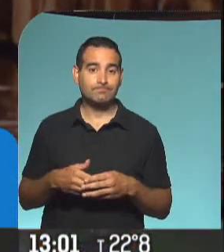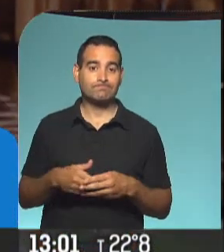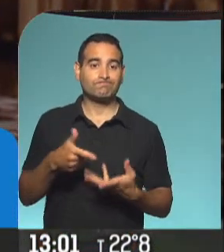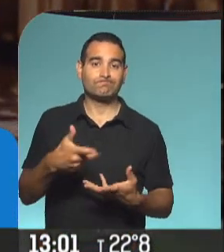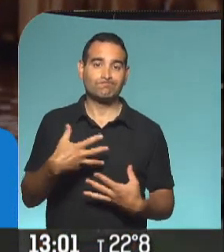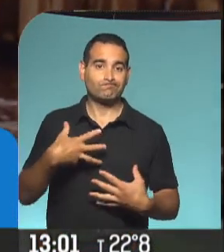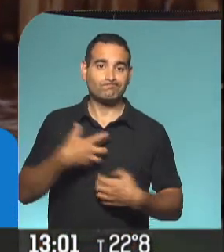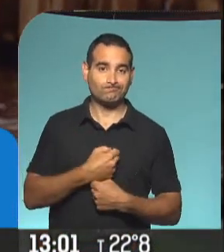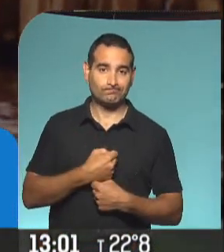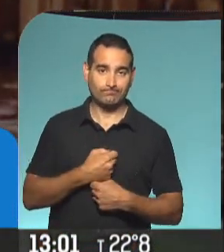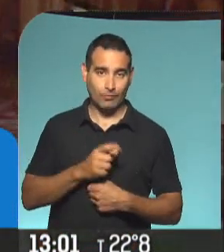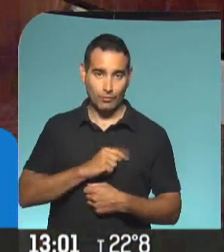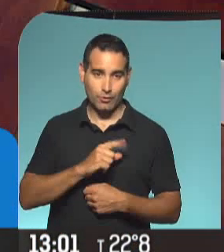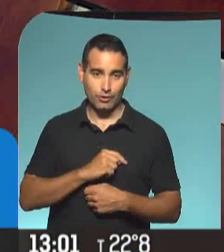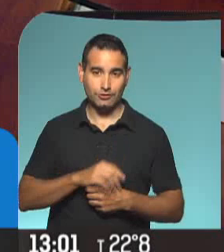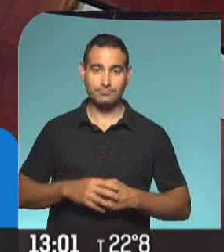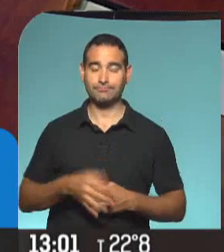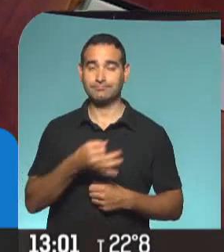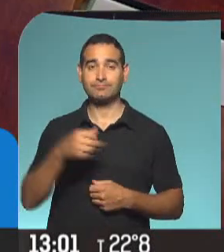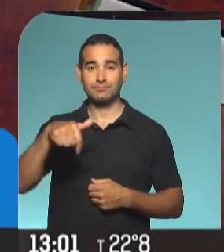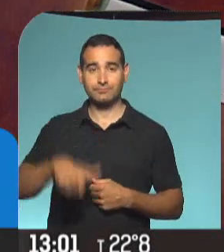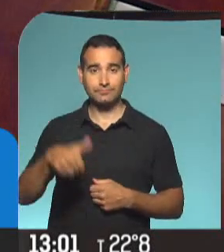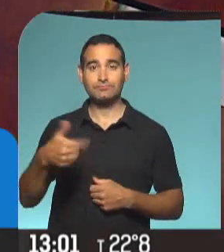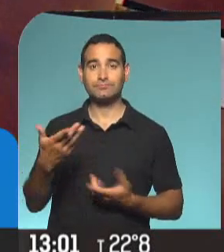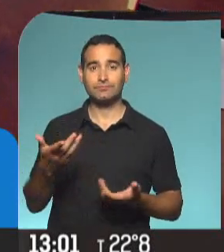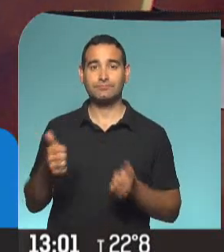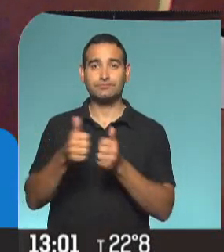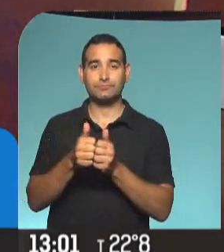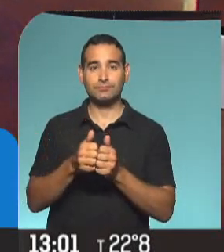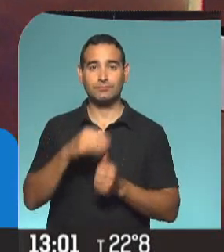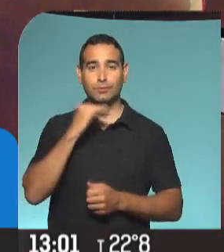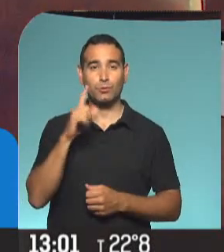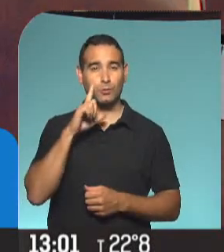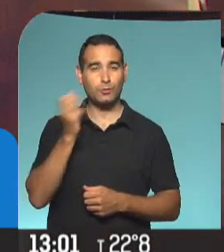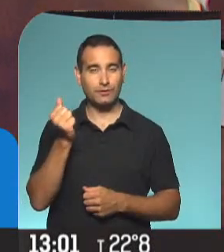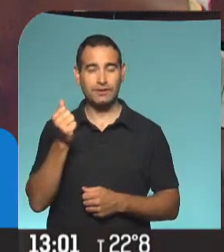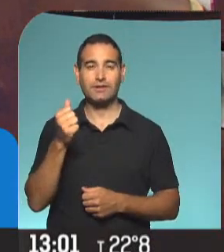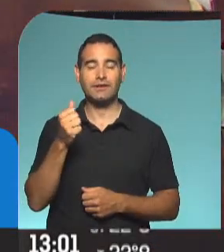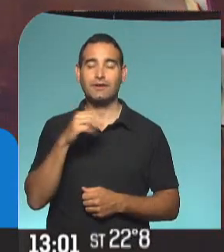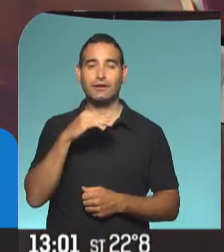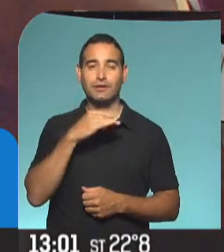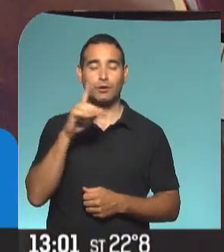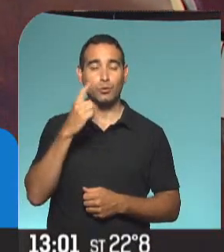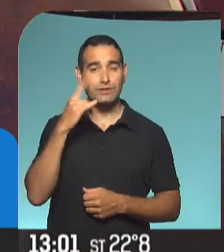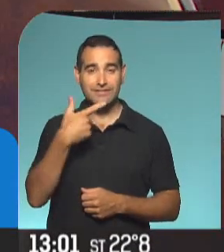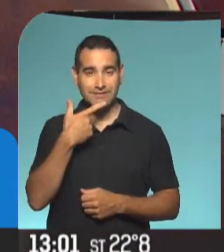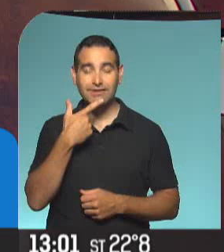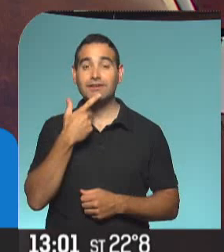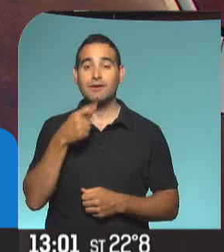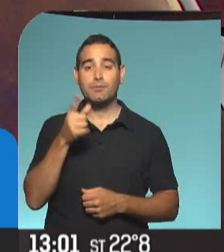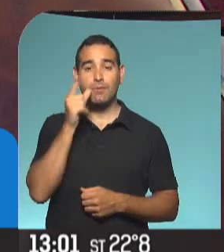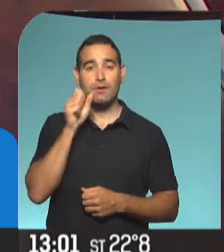con la ausencia, ¿no? Sí, exactamente. Y vamos a hablar de ese tema precisamente con Luis Tagliapietra. ¿Cómo estás? El papá de